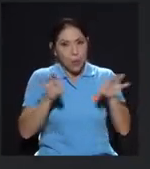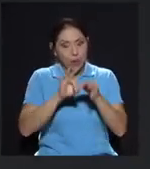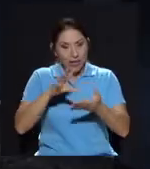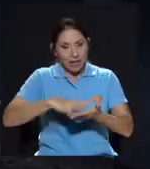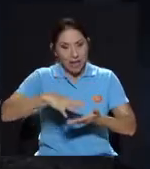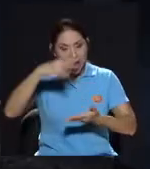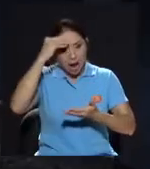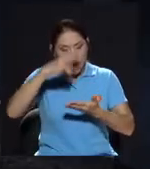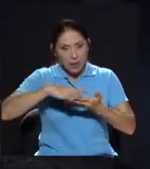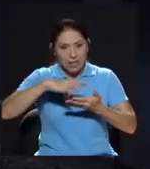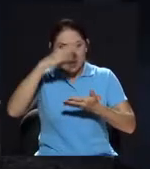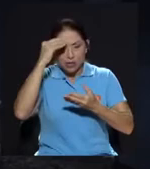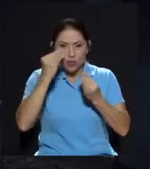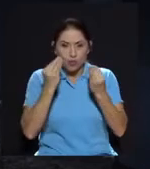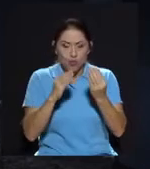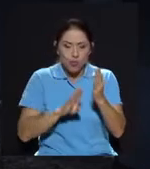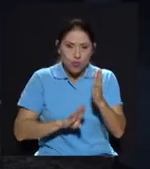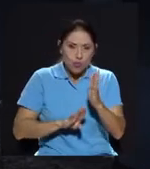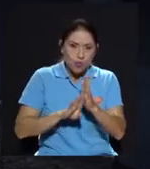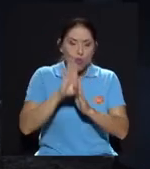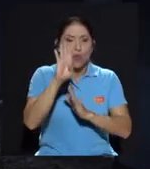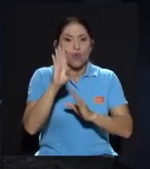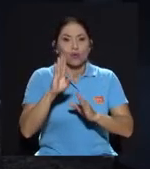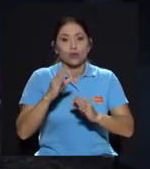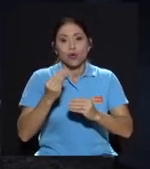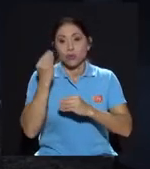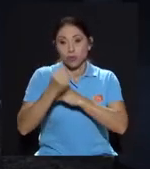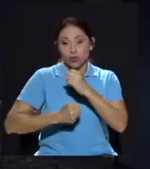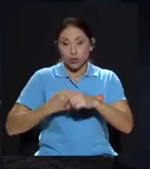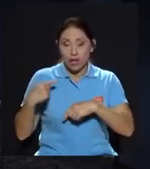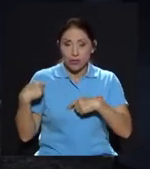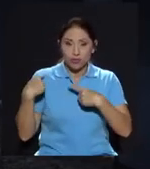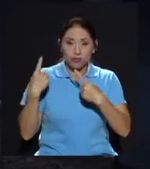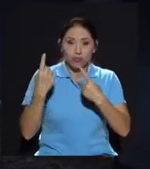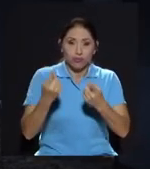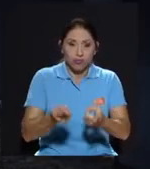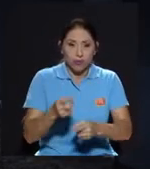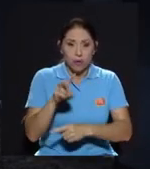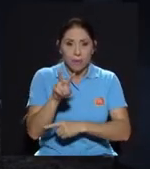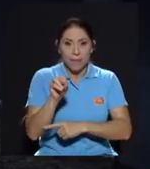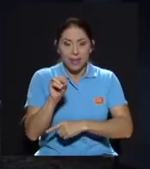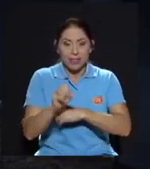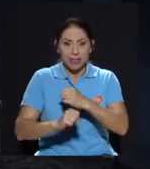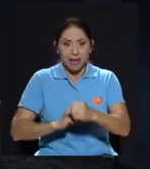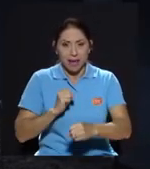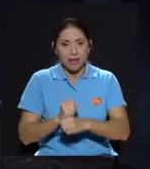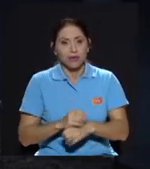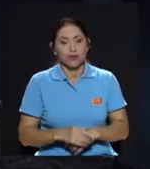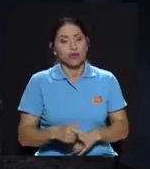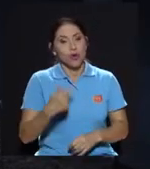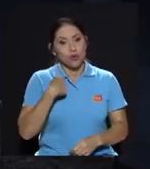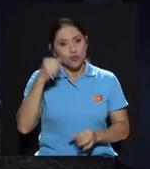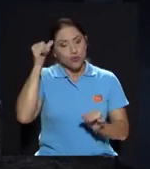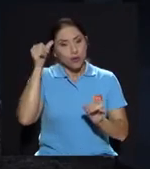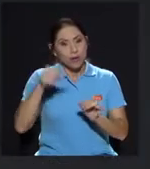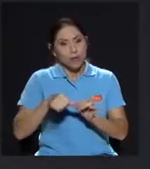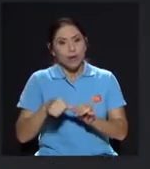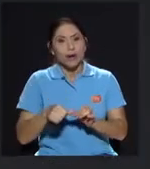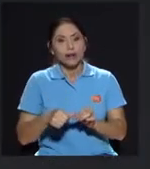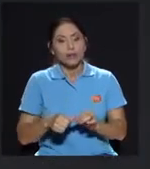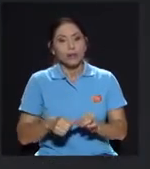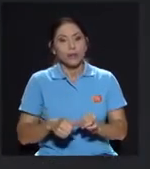después de muchos años o sea después de 20 años si recuerdo cuando